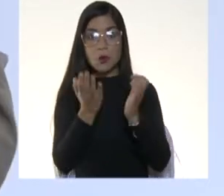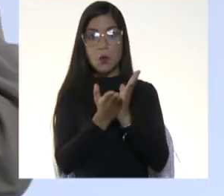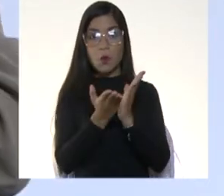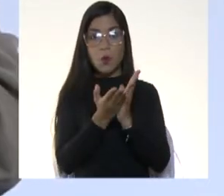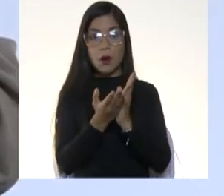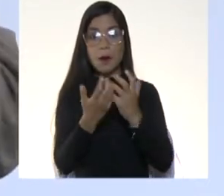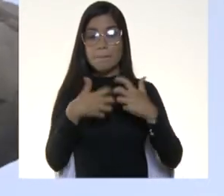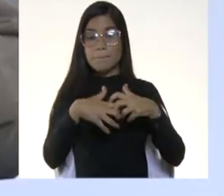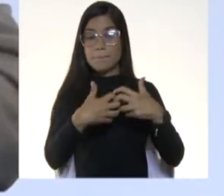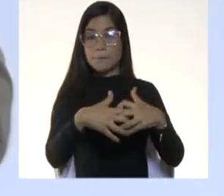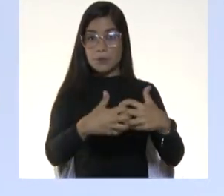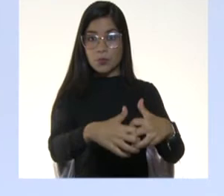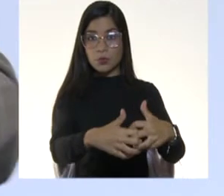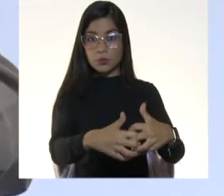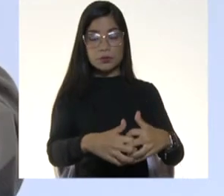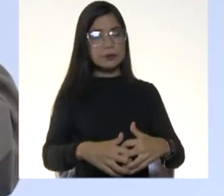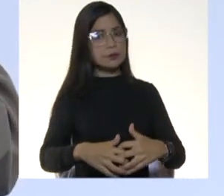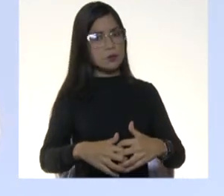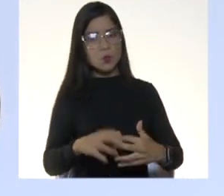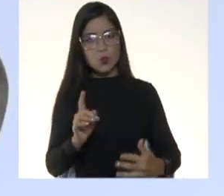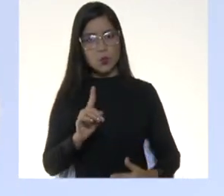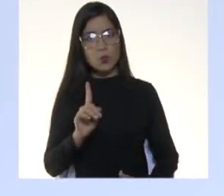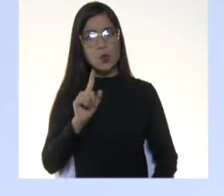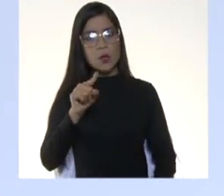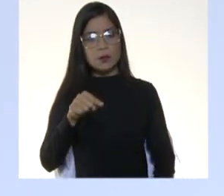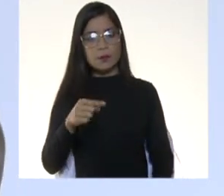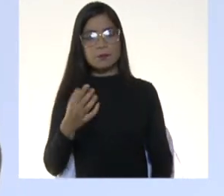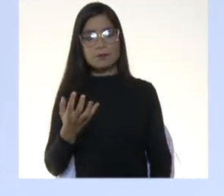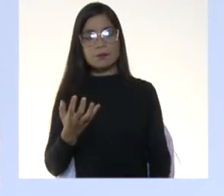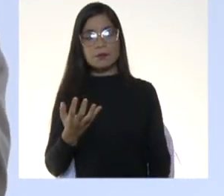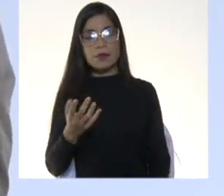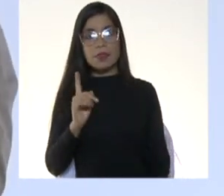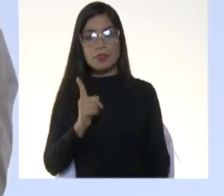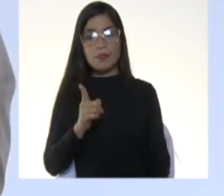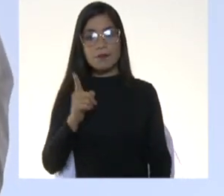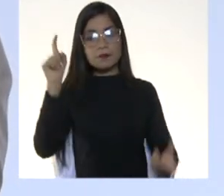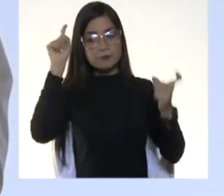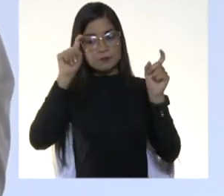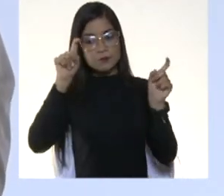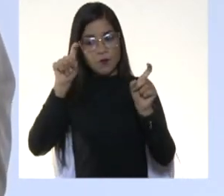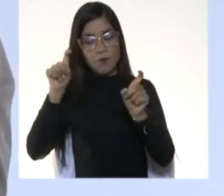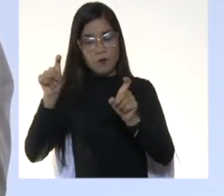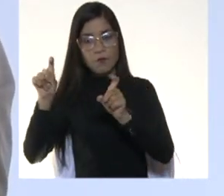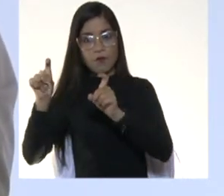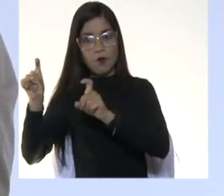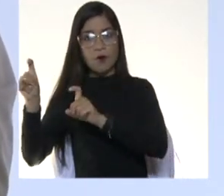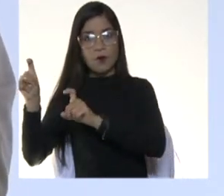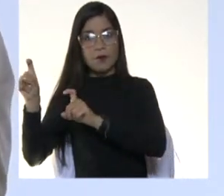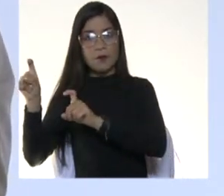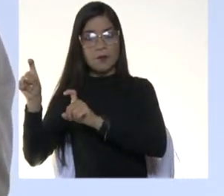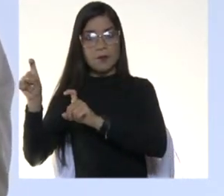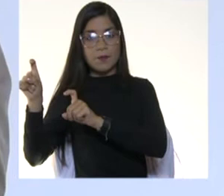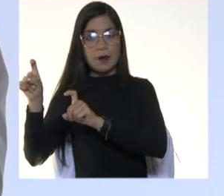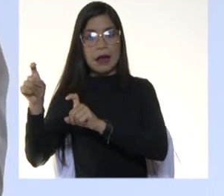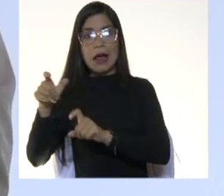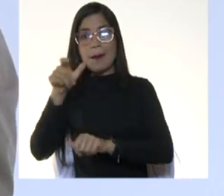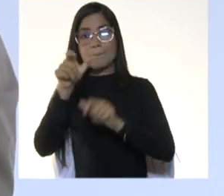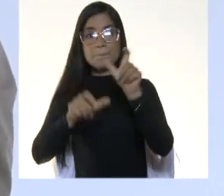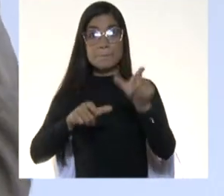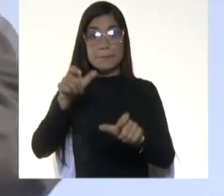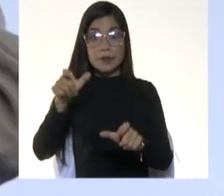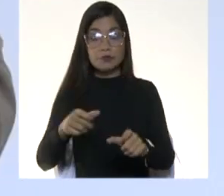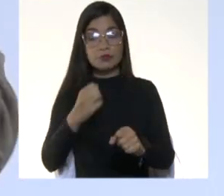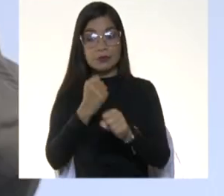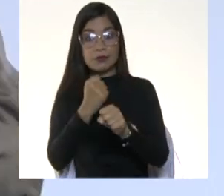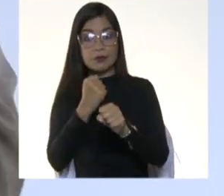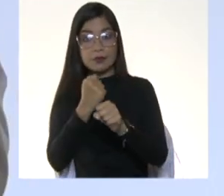estoy apuntalando que mi dinámica escolar, hasta para la formación de mis educadores, sea no solamente educadores, personal administrativo, personal obrero